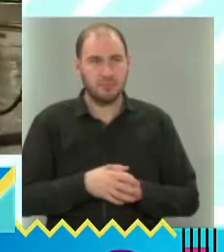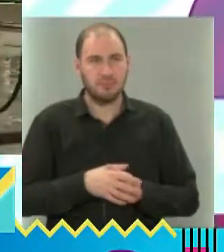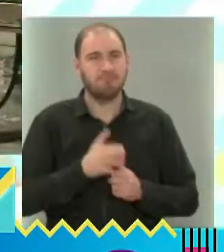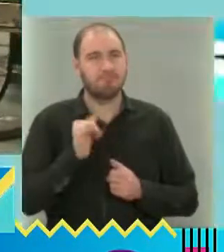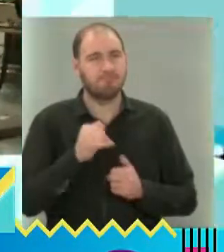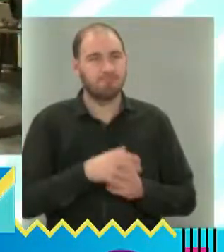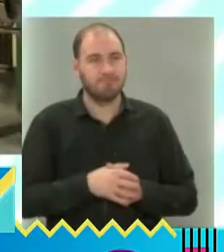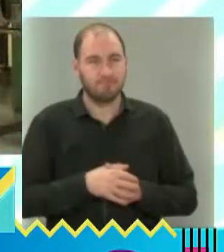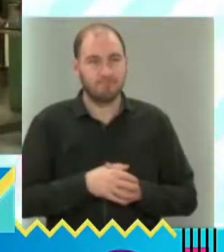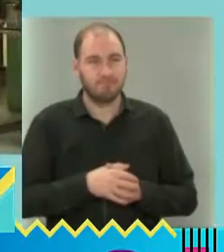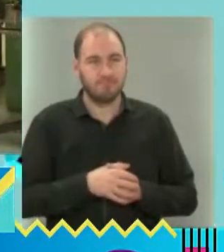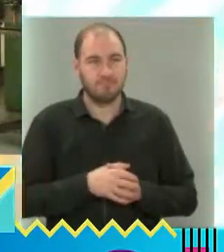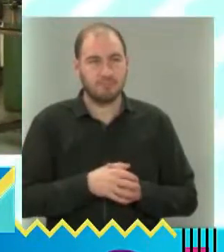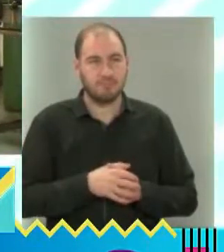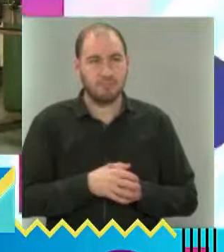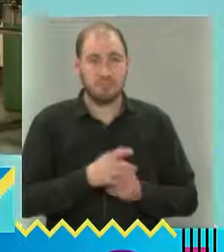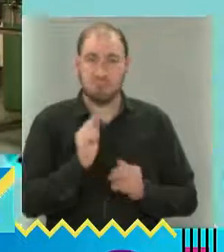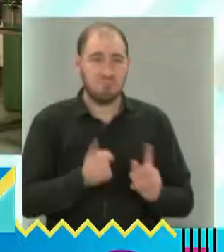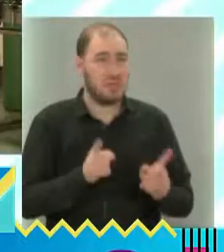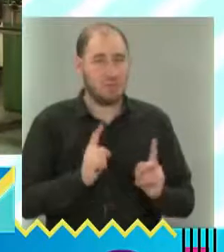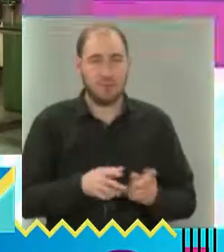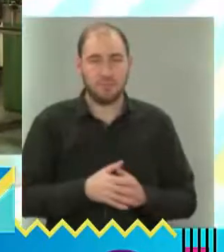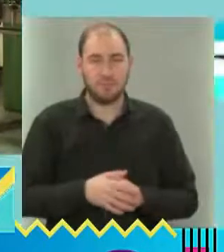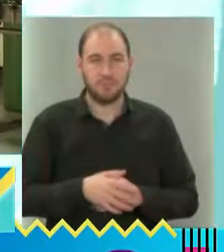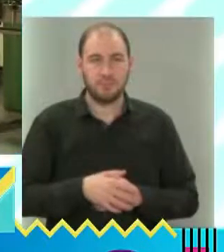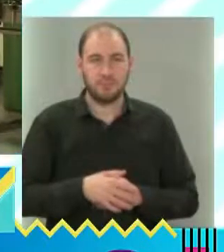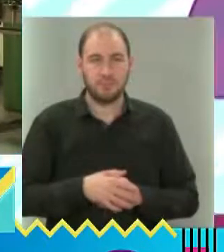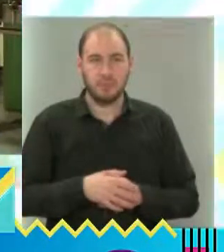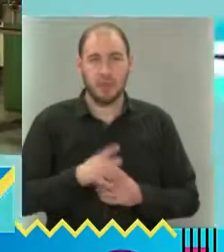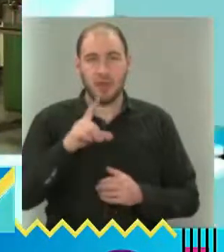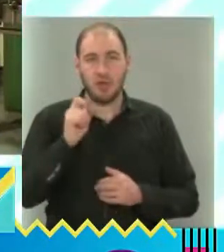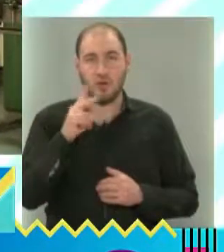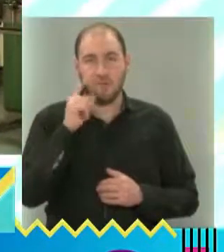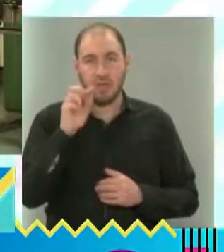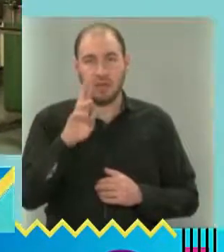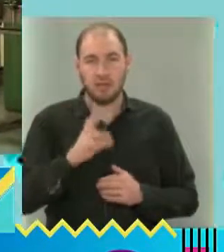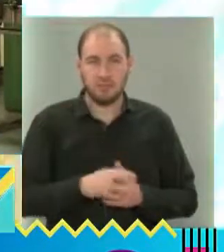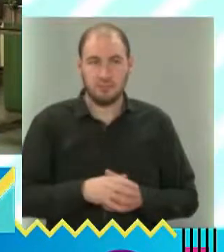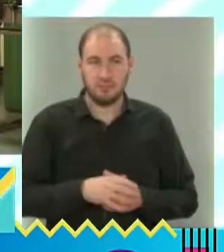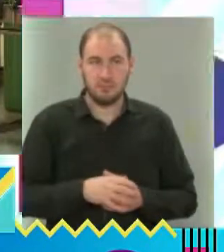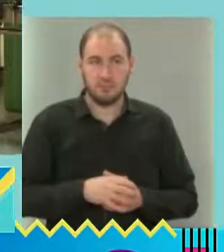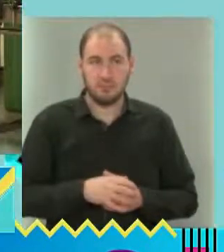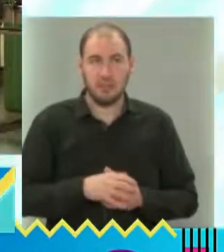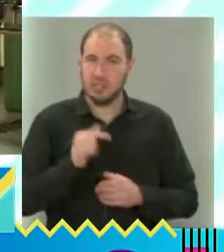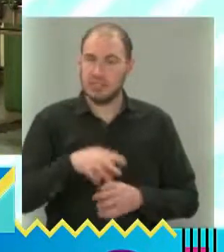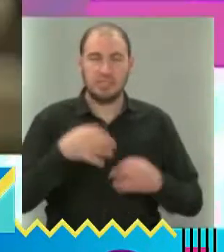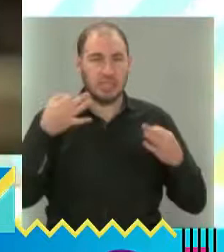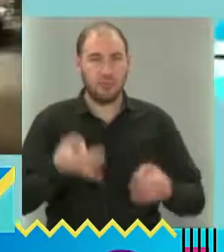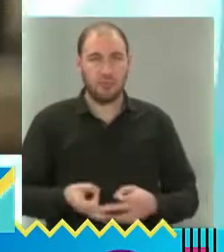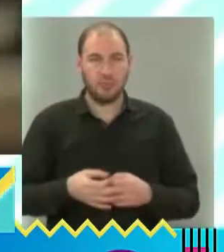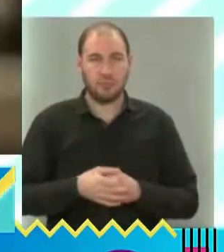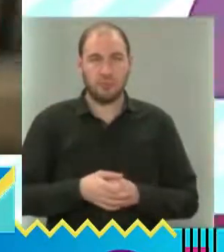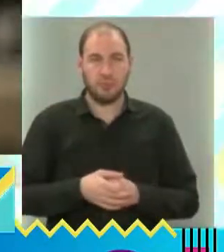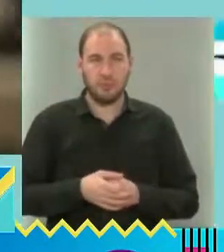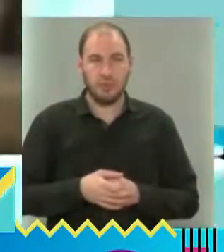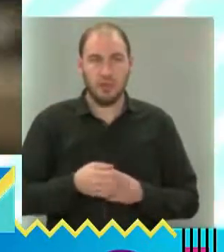Sí, básicamente es lo mismo. La COVIAR, no hay la menor duda, digamos, de que